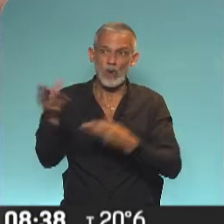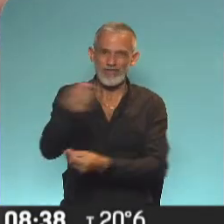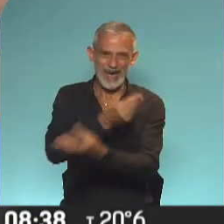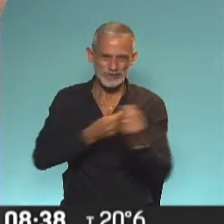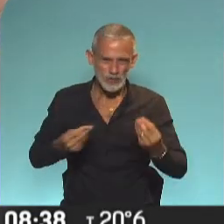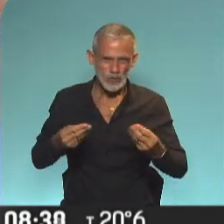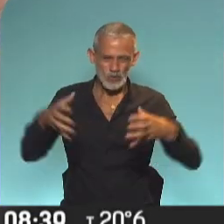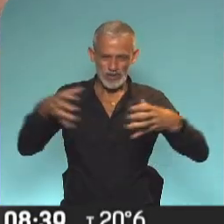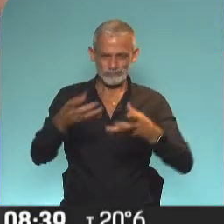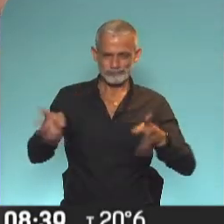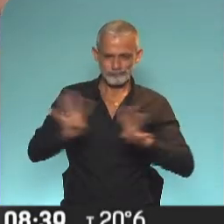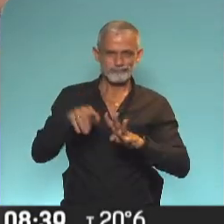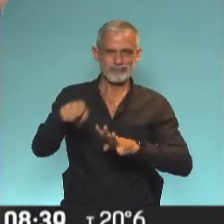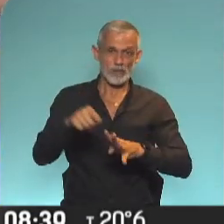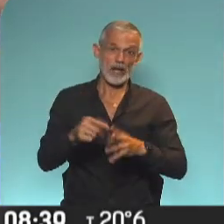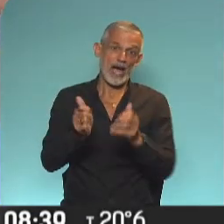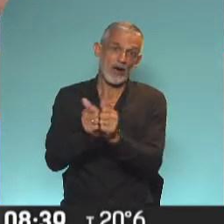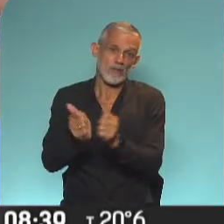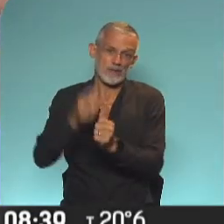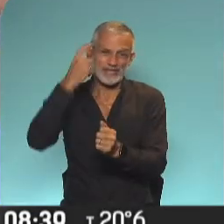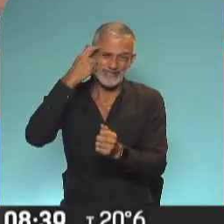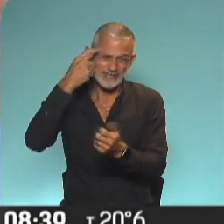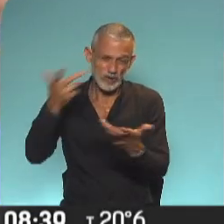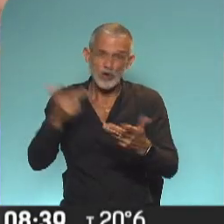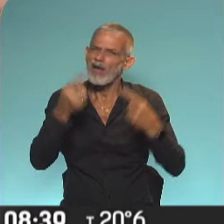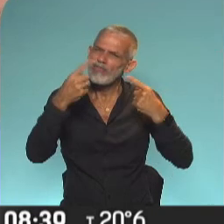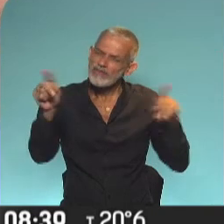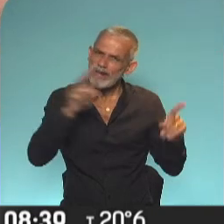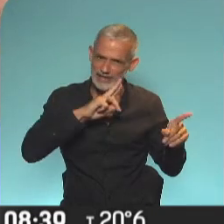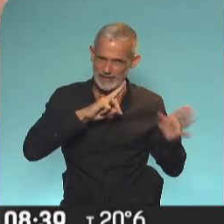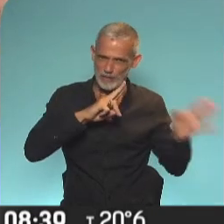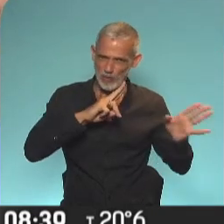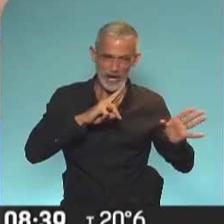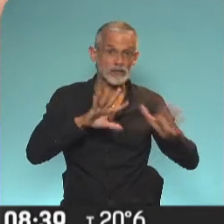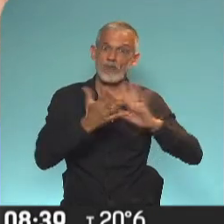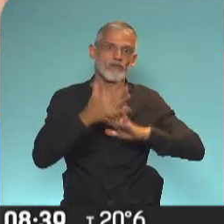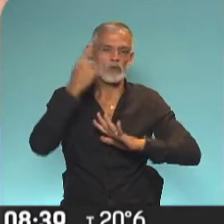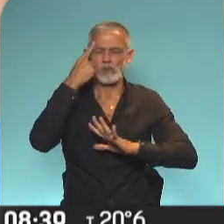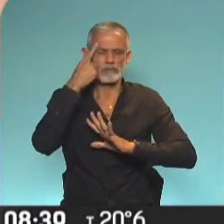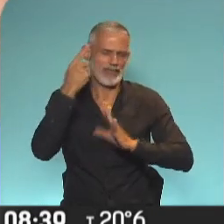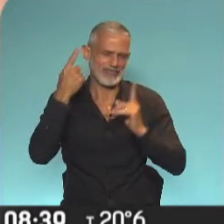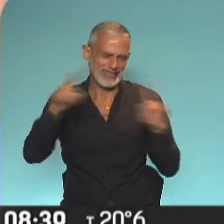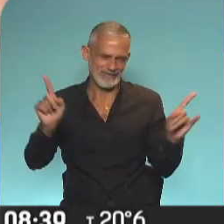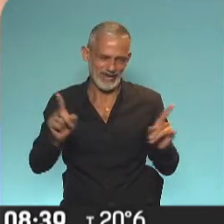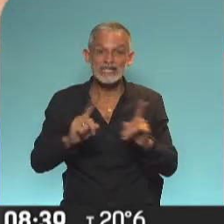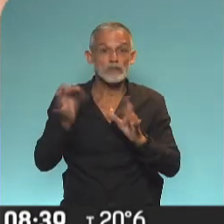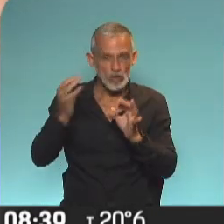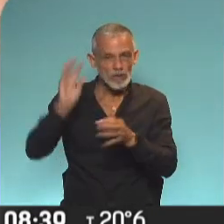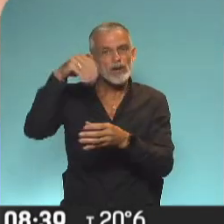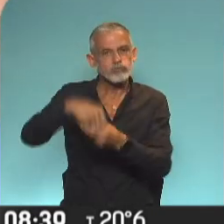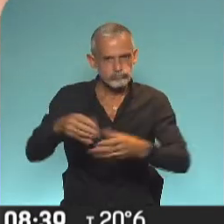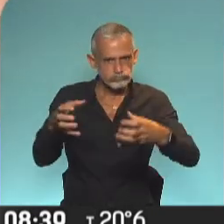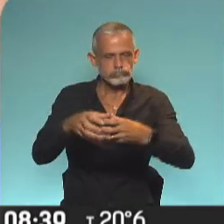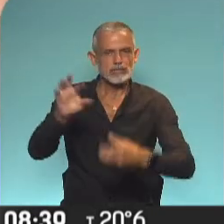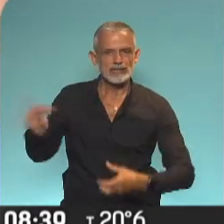mutua, acompañamiento terapéutico, distinto que el de las mujeres, porque es otra la lógica, pero es necesario intervenir.